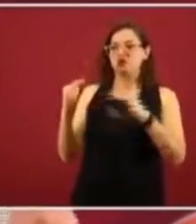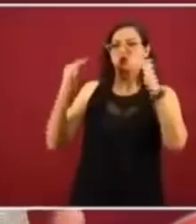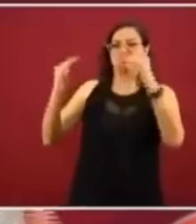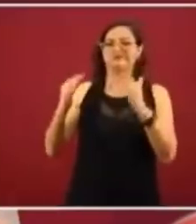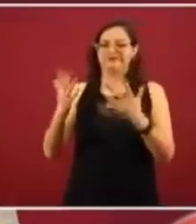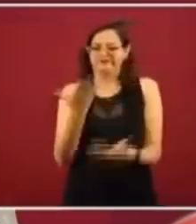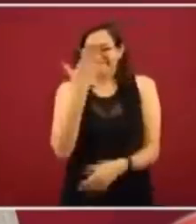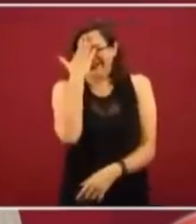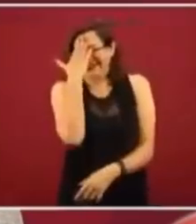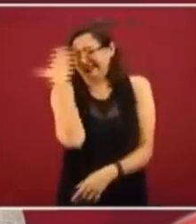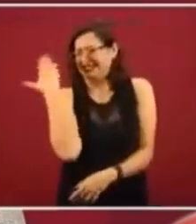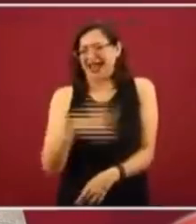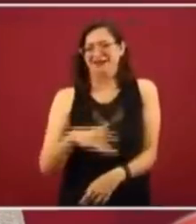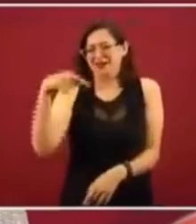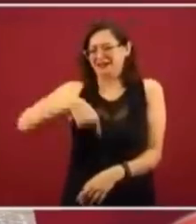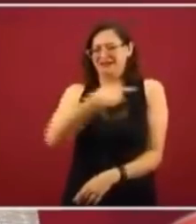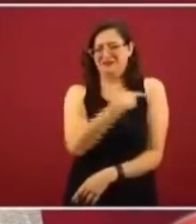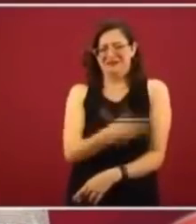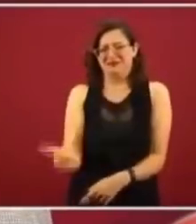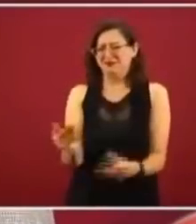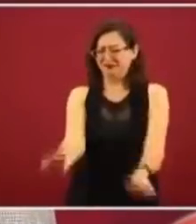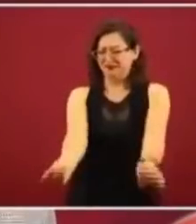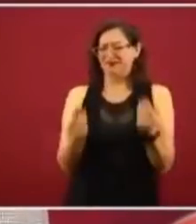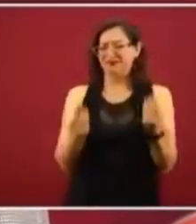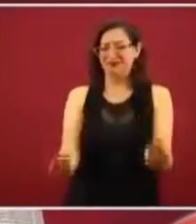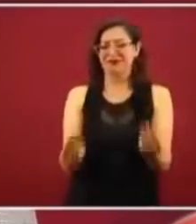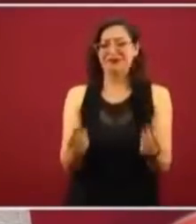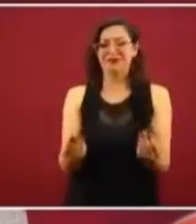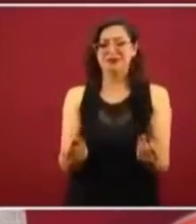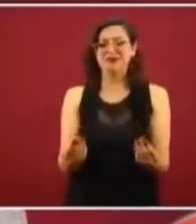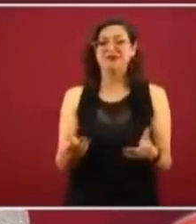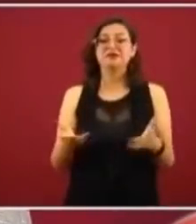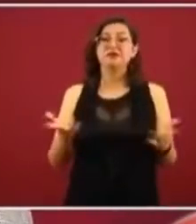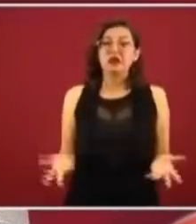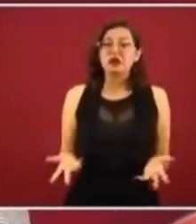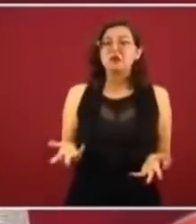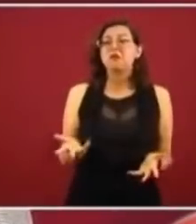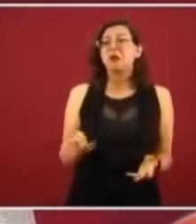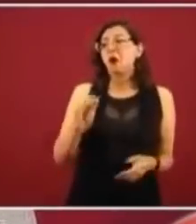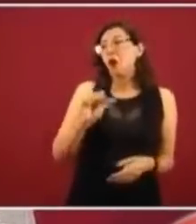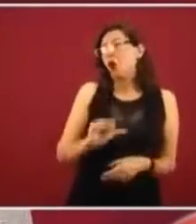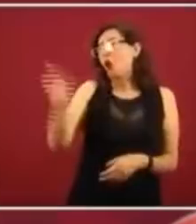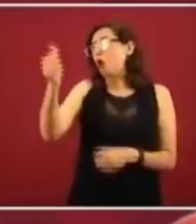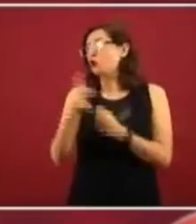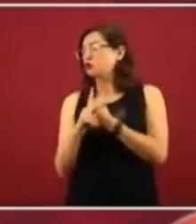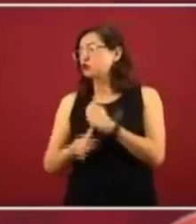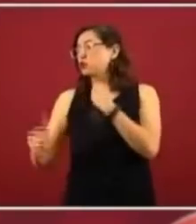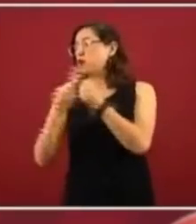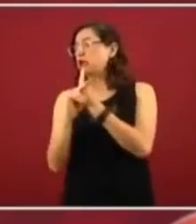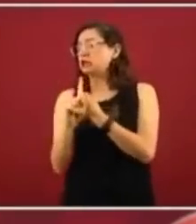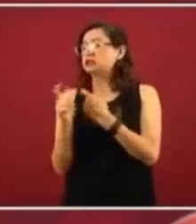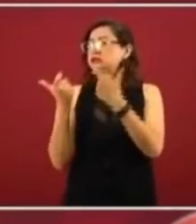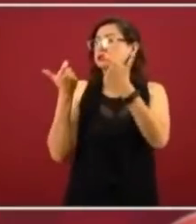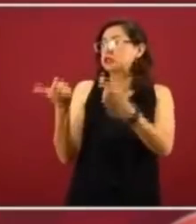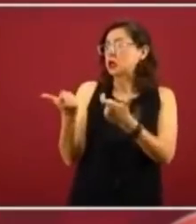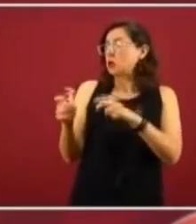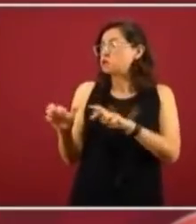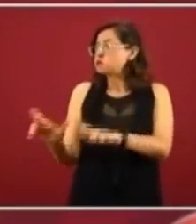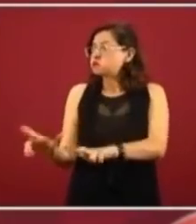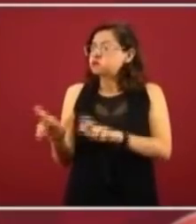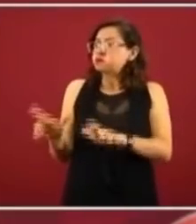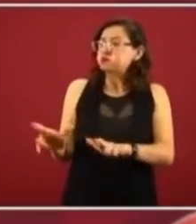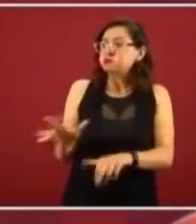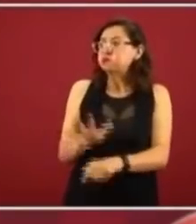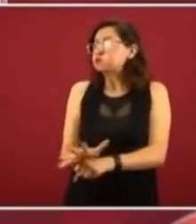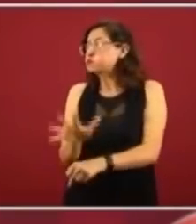Entonces, en un momento dado, en una sociedad más equitativa, donde hay capacidad de ahorro en el conjunto de la